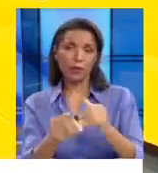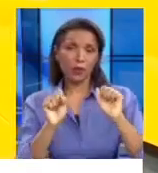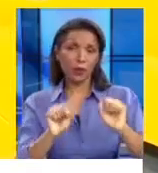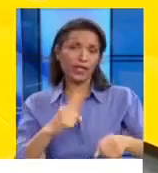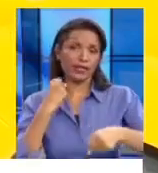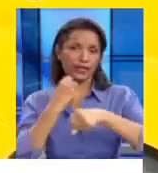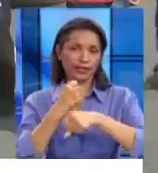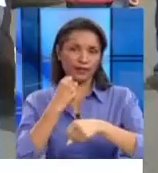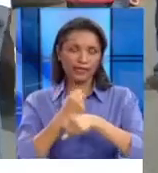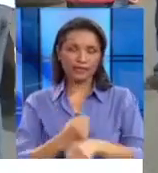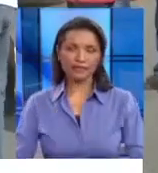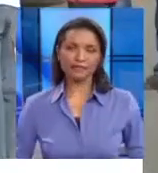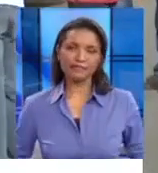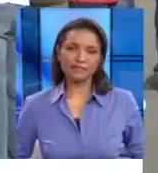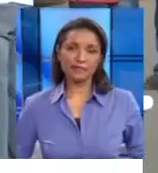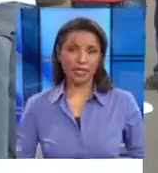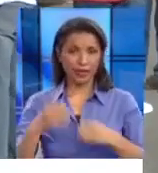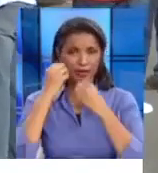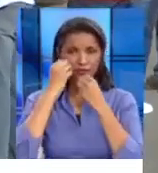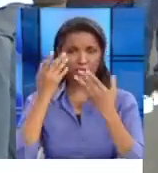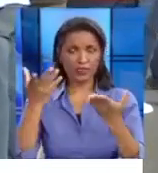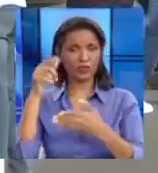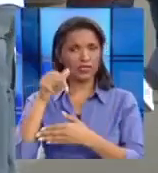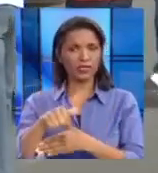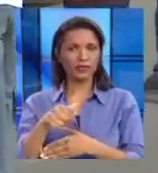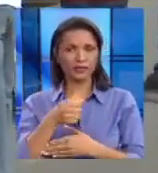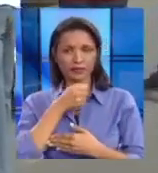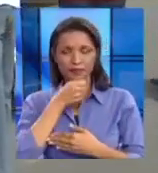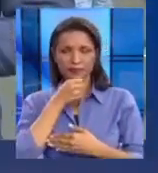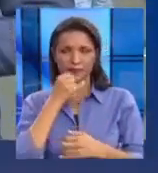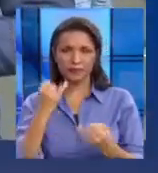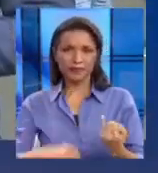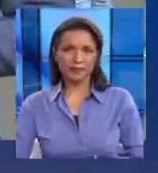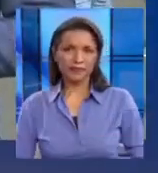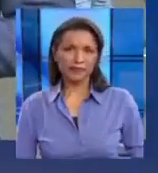ampliado a un 100%. Por el momento, la información en desarrollo, Isaías Cedeño, TVN Noticias.